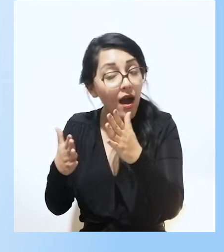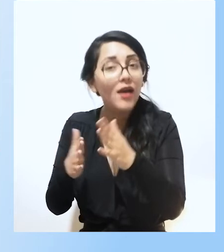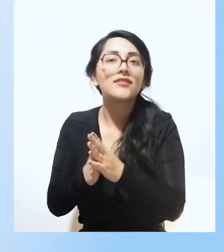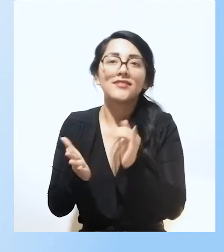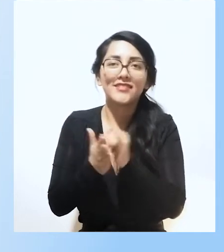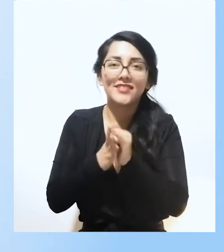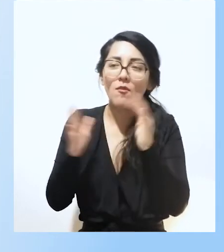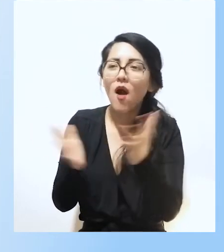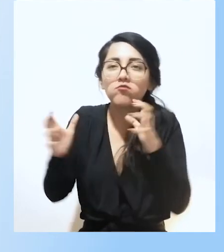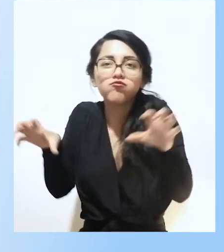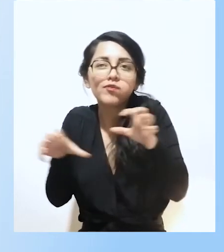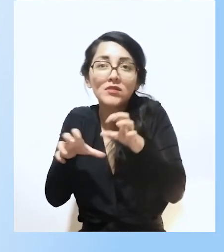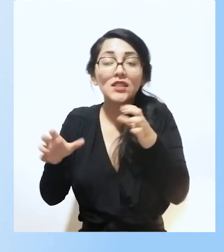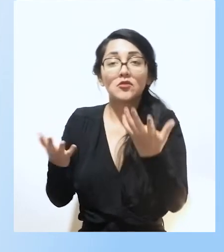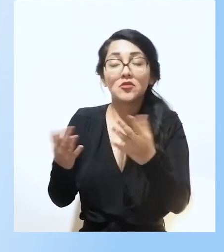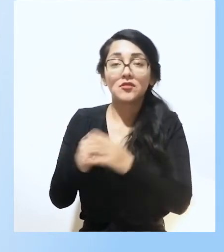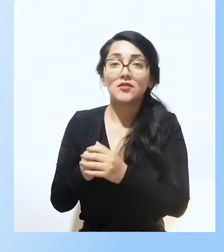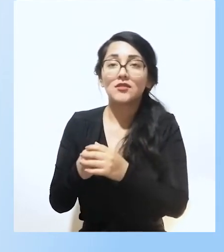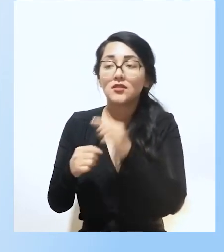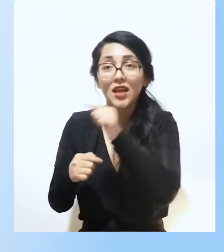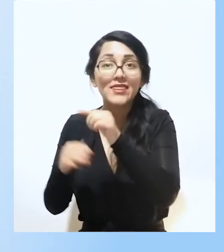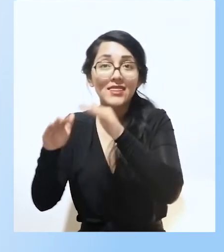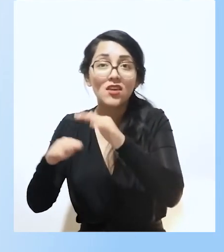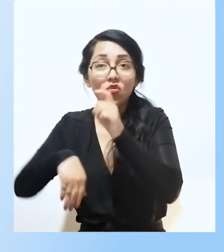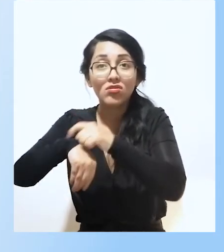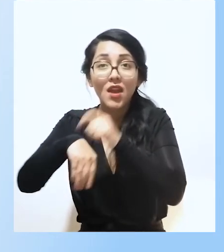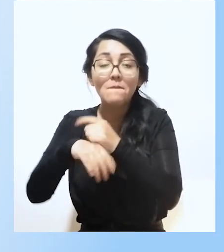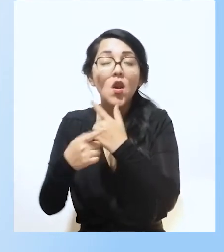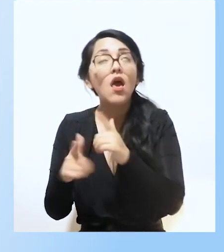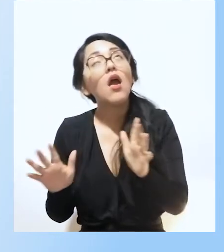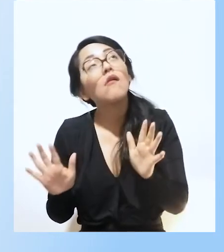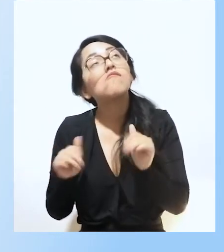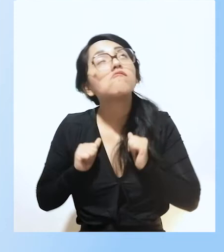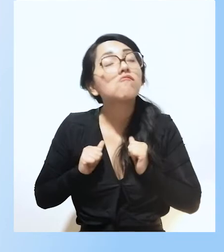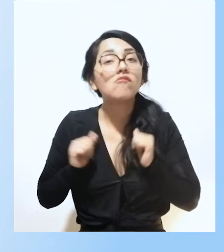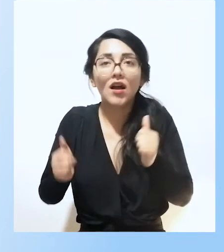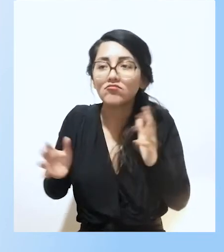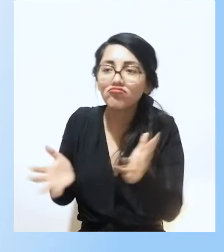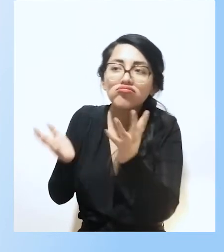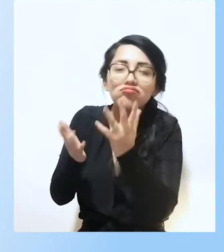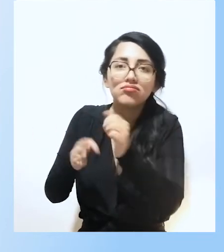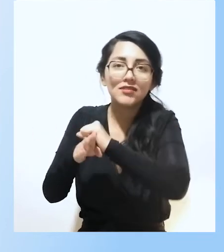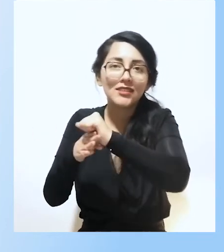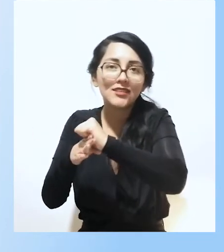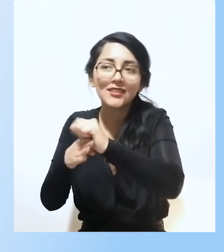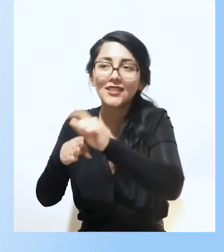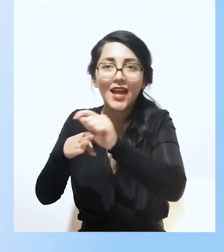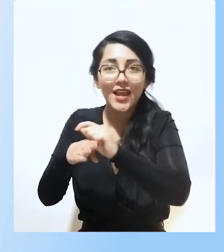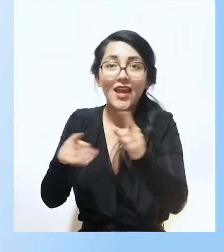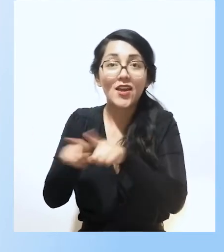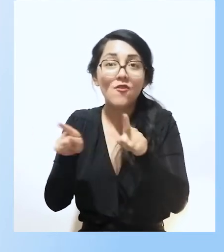la actividad, procurando que el niño ocupe provechosamente su tiempo libre. Cultivar la natural alegría